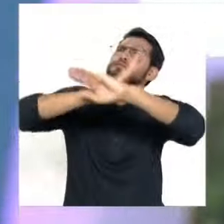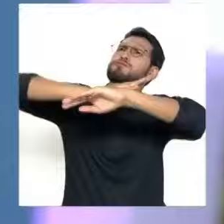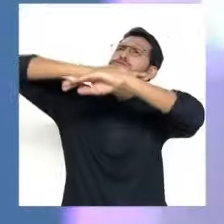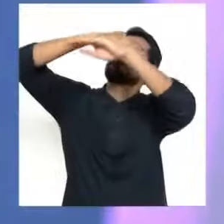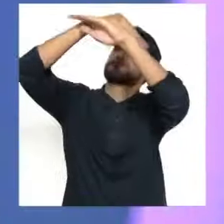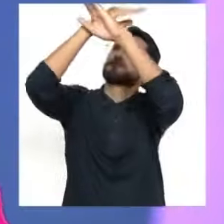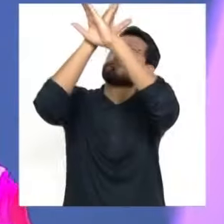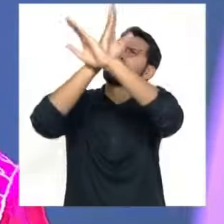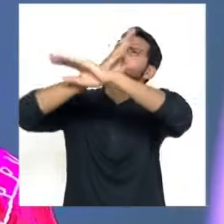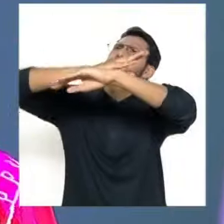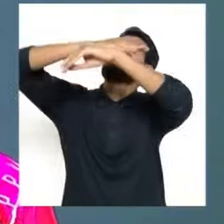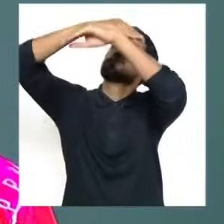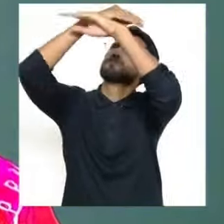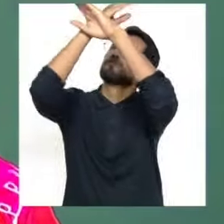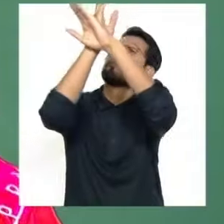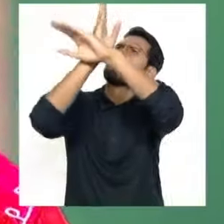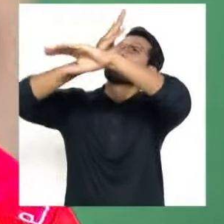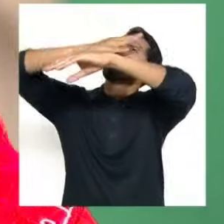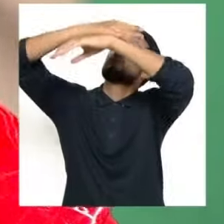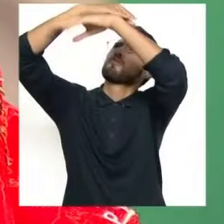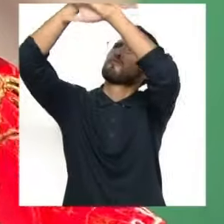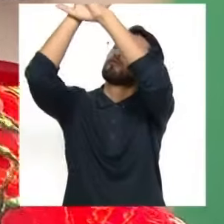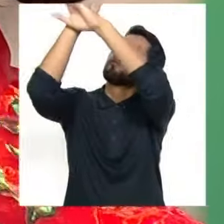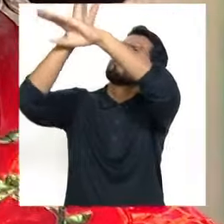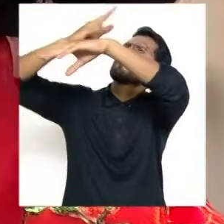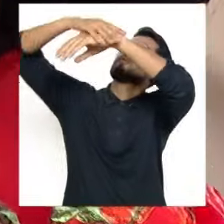alcanzar la eterna